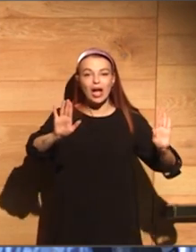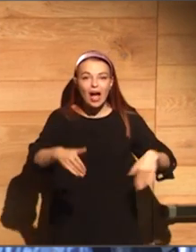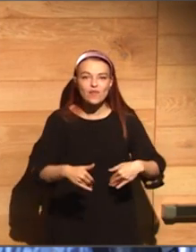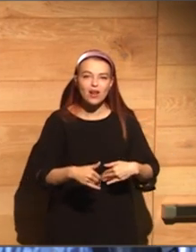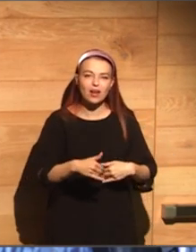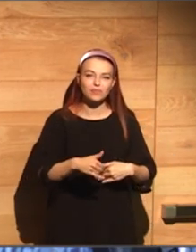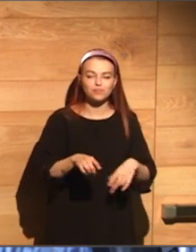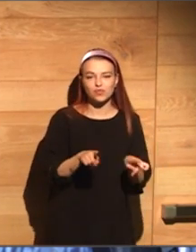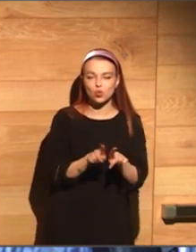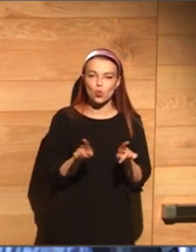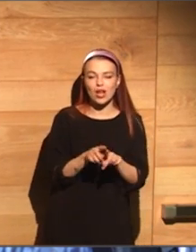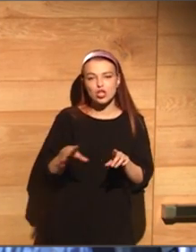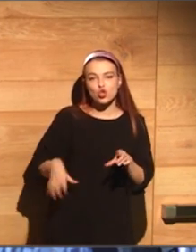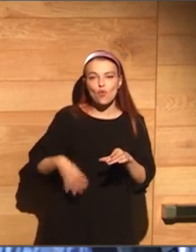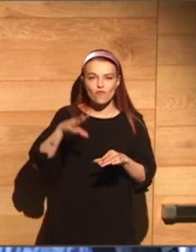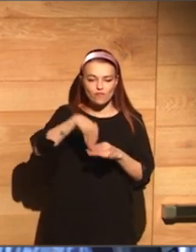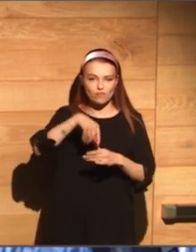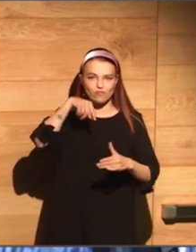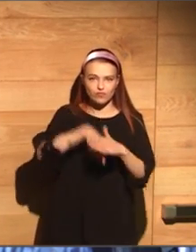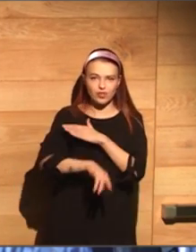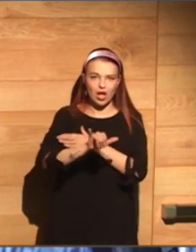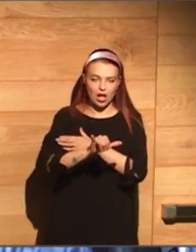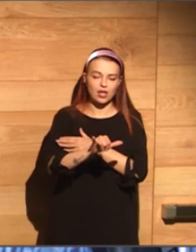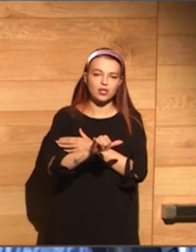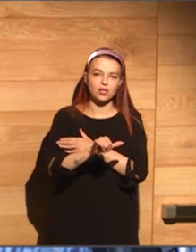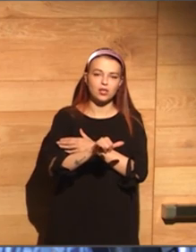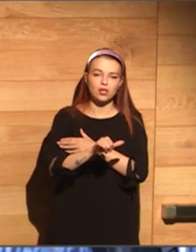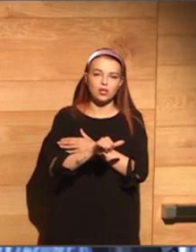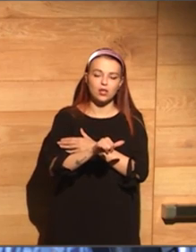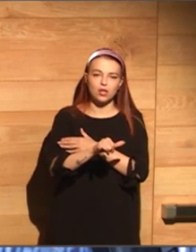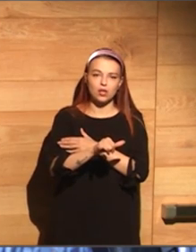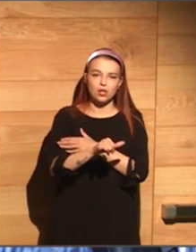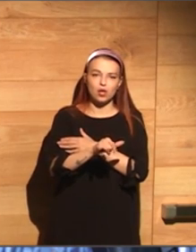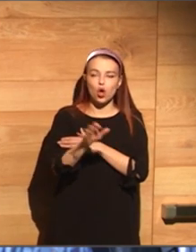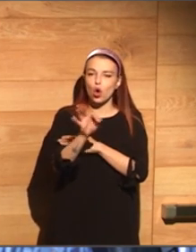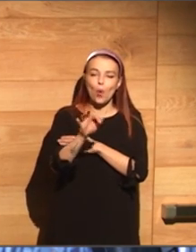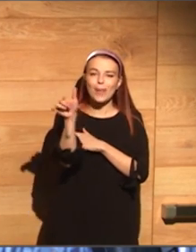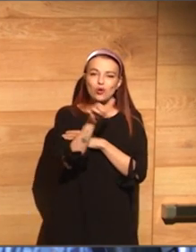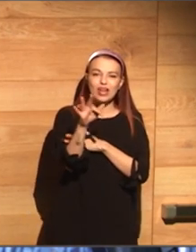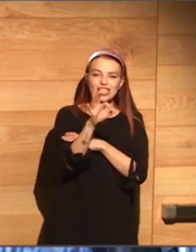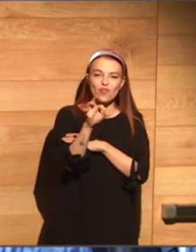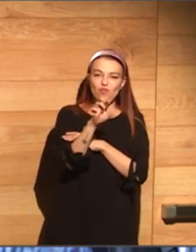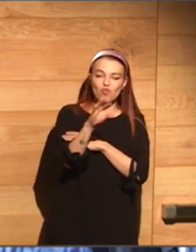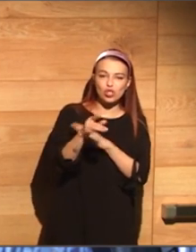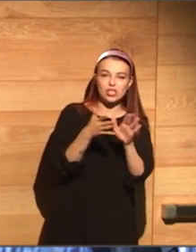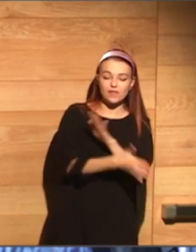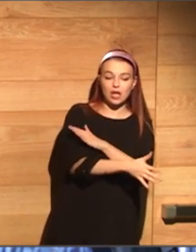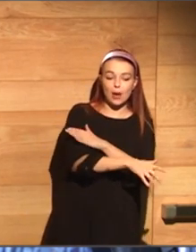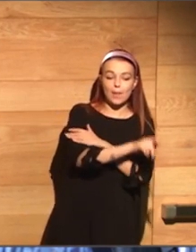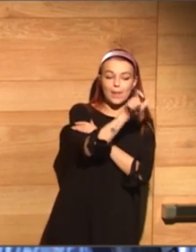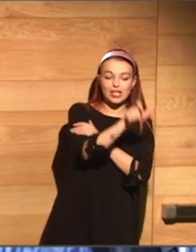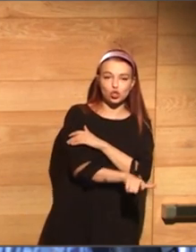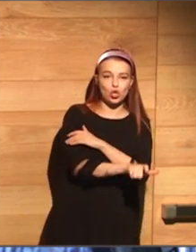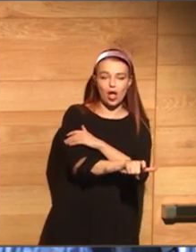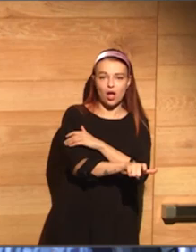determinada nobleza profunda, o incluso en las películas de John Ford, por ejemplo, cuando uno tiene esa relación profundamente humana con cada uno de los personajes,